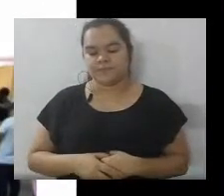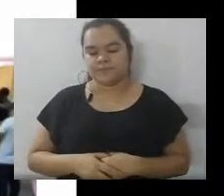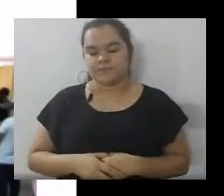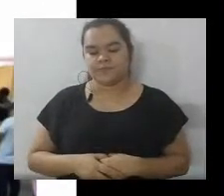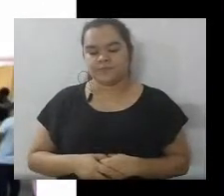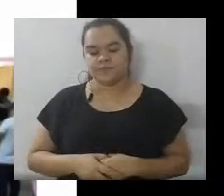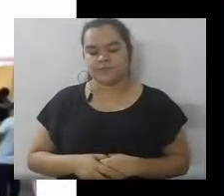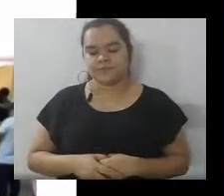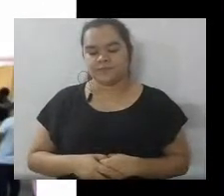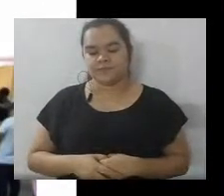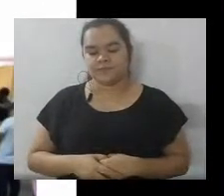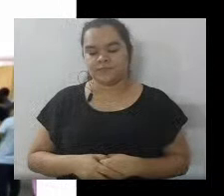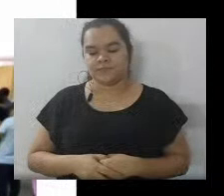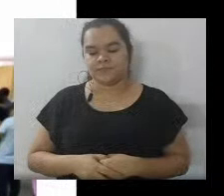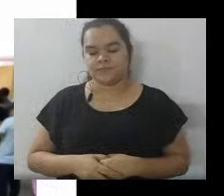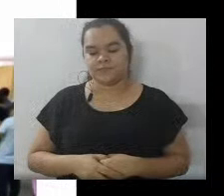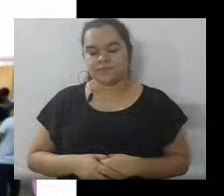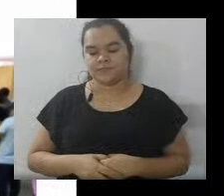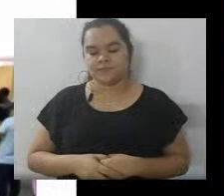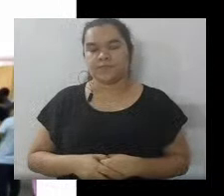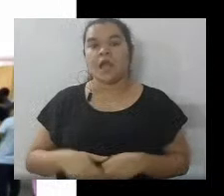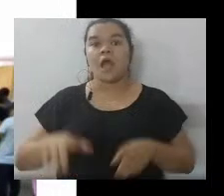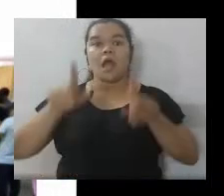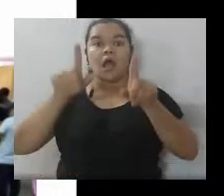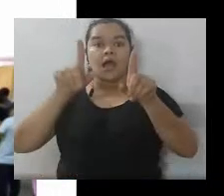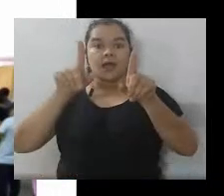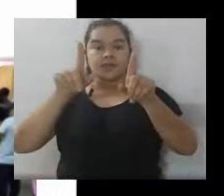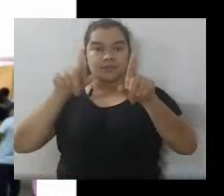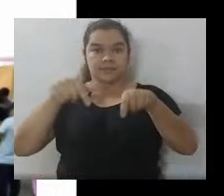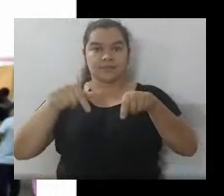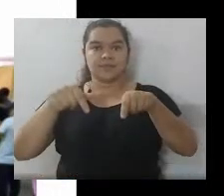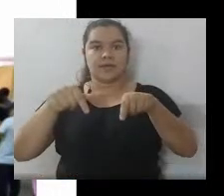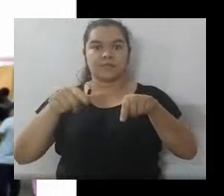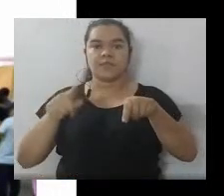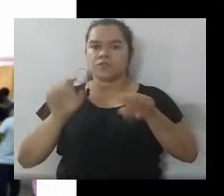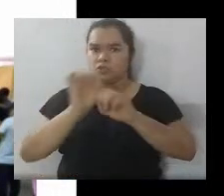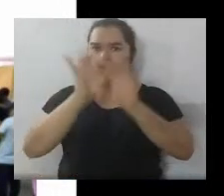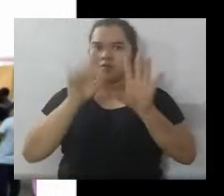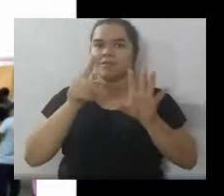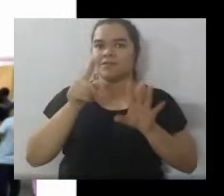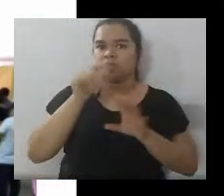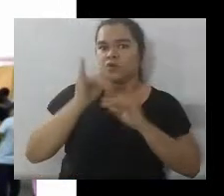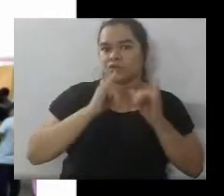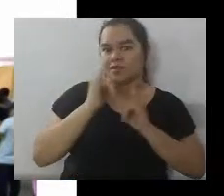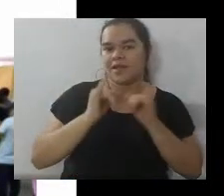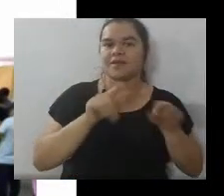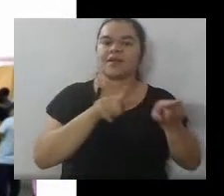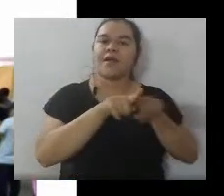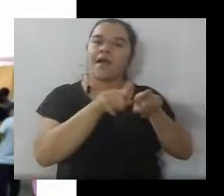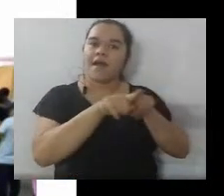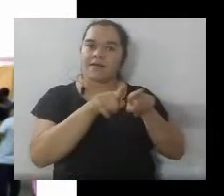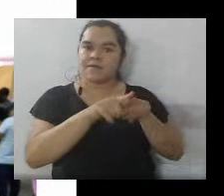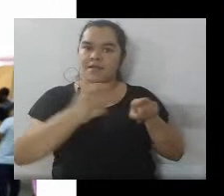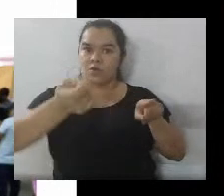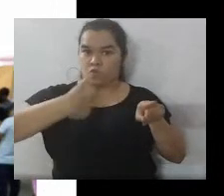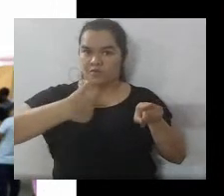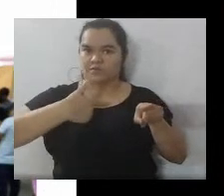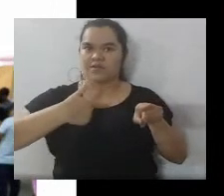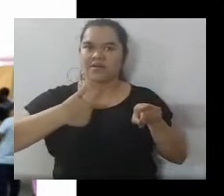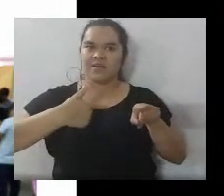hay una fuerte relación también de nuestra carrera con las otras disciplinas,